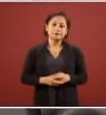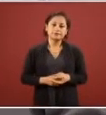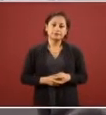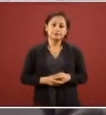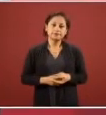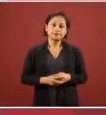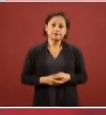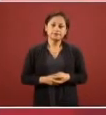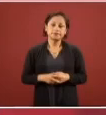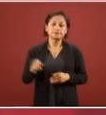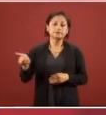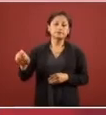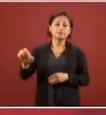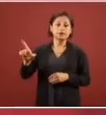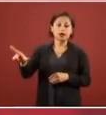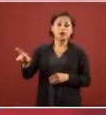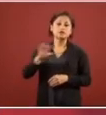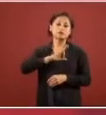perdone